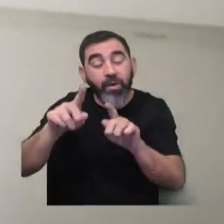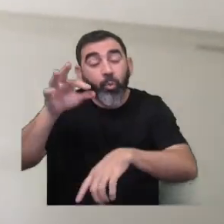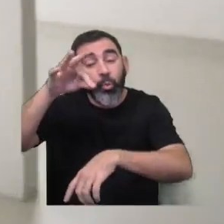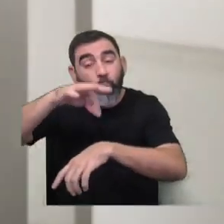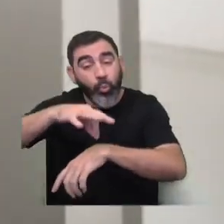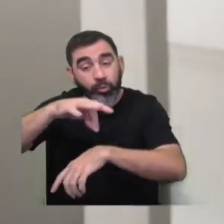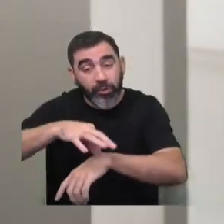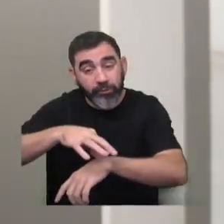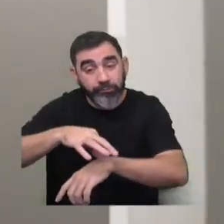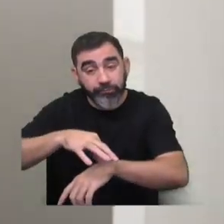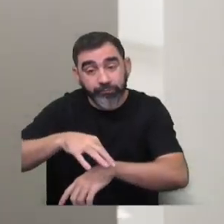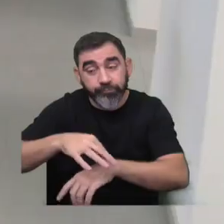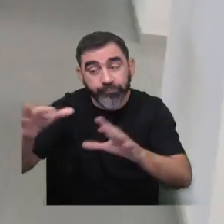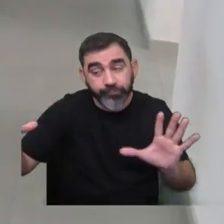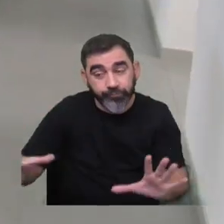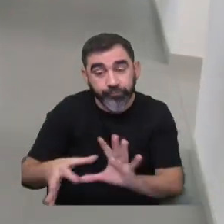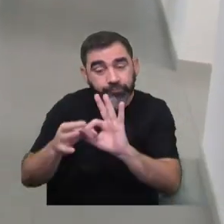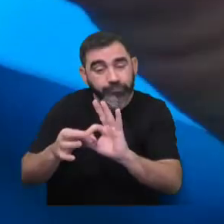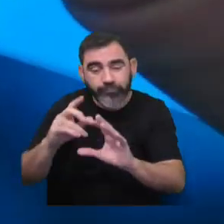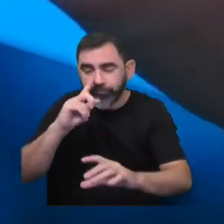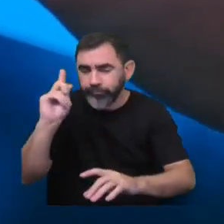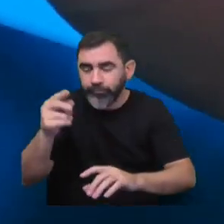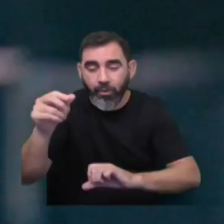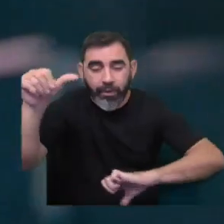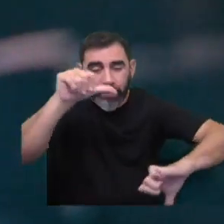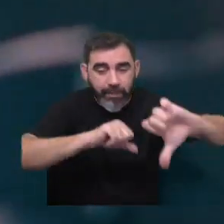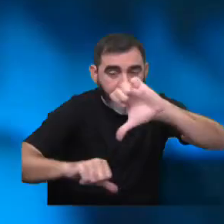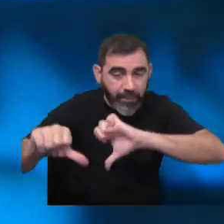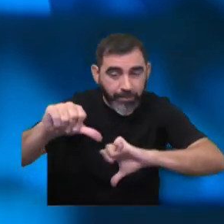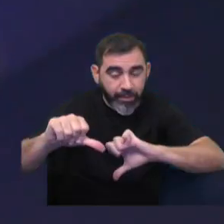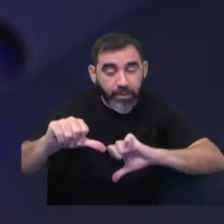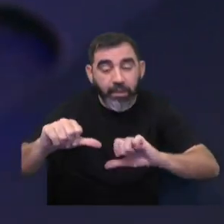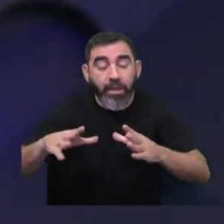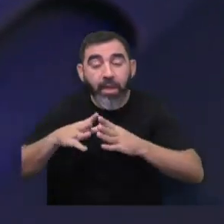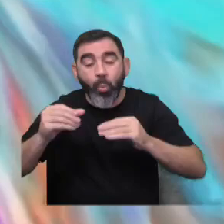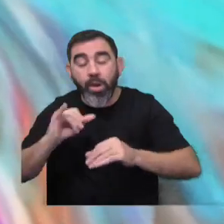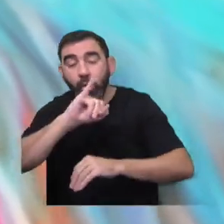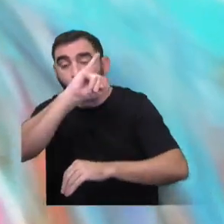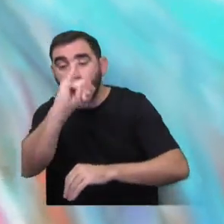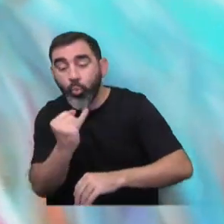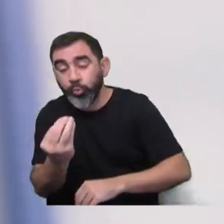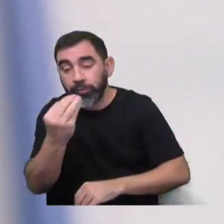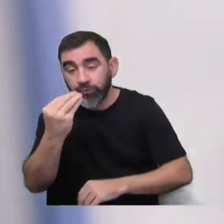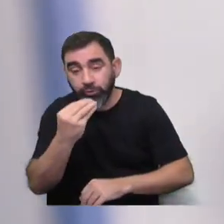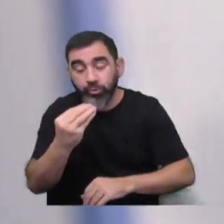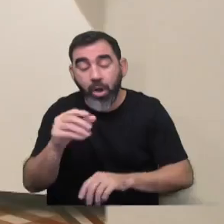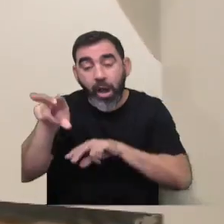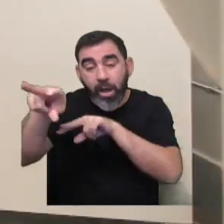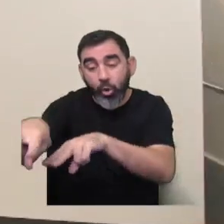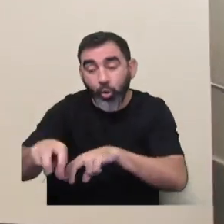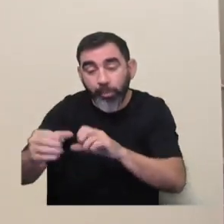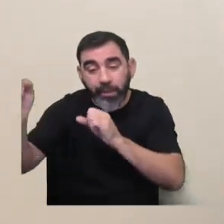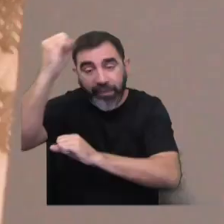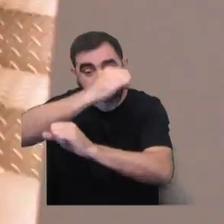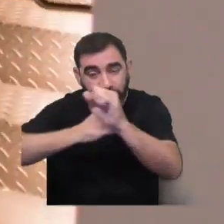Medicina, conecta rápidamente con química, con la Escuela de Nutrición, con agronomía, con